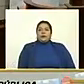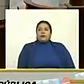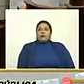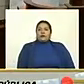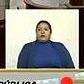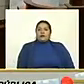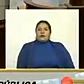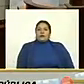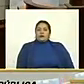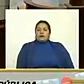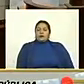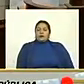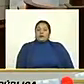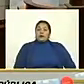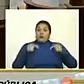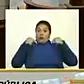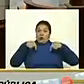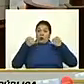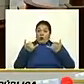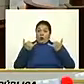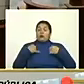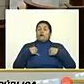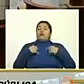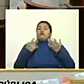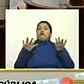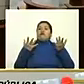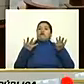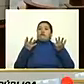Este debate dije